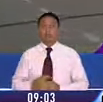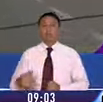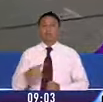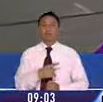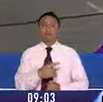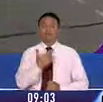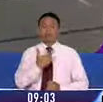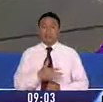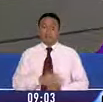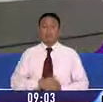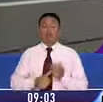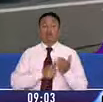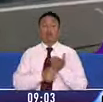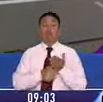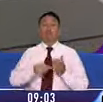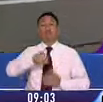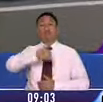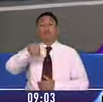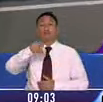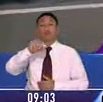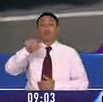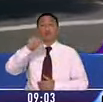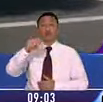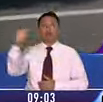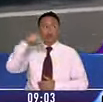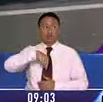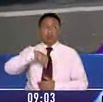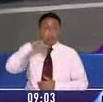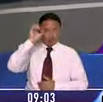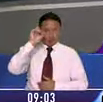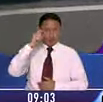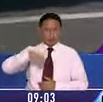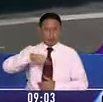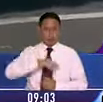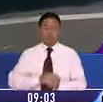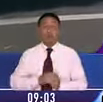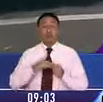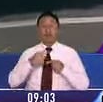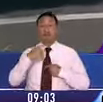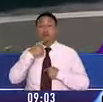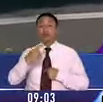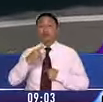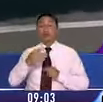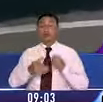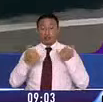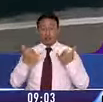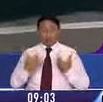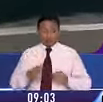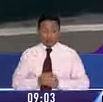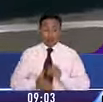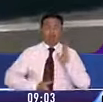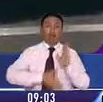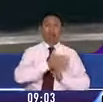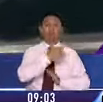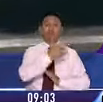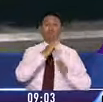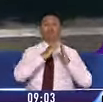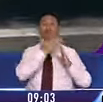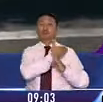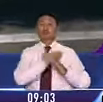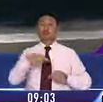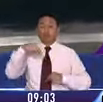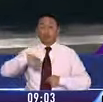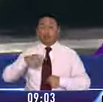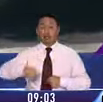luego de que el ministro Juan Zapata estuvo aquí, dio declaraciones, se dirigió al Palacio de Gobierno, donde habrá